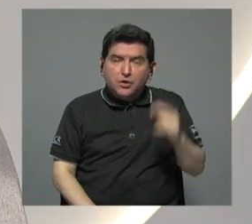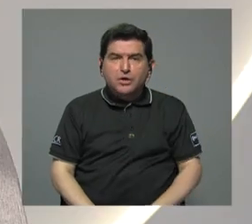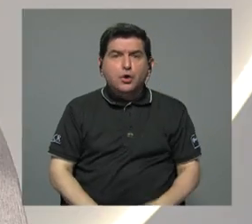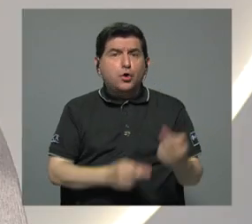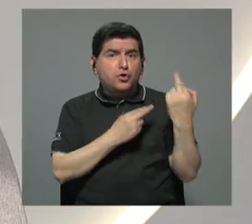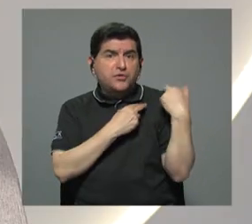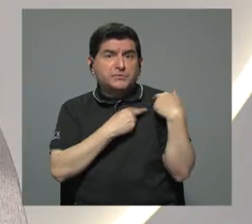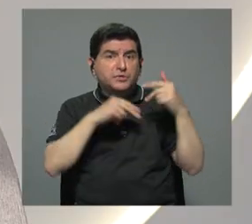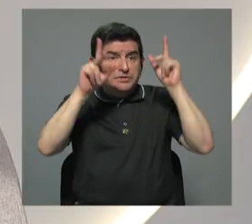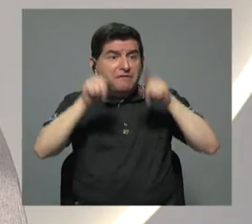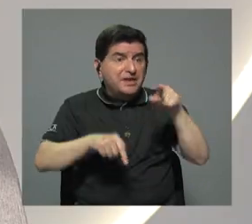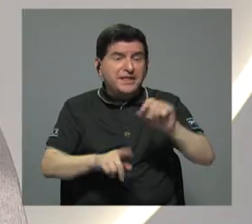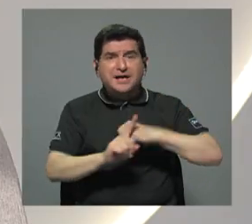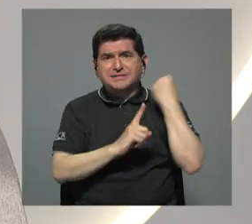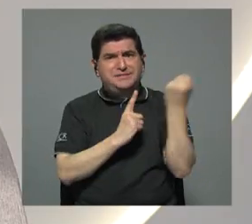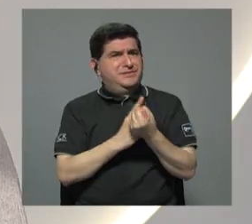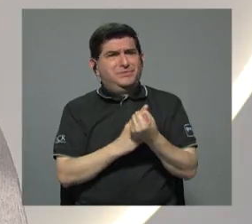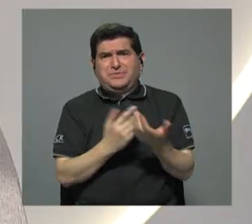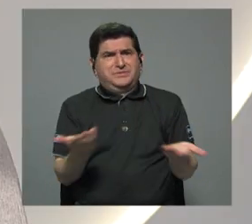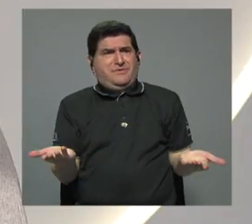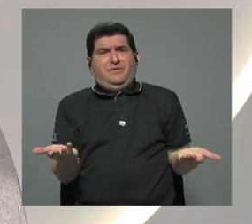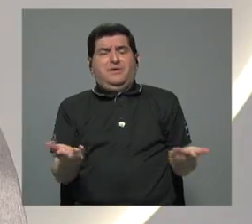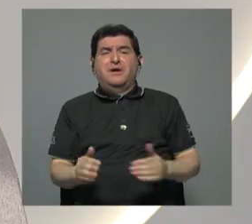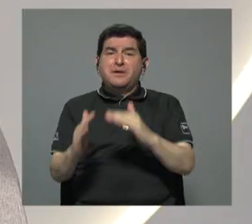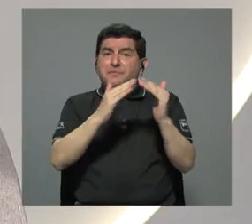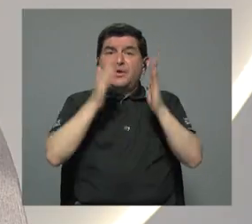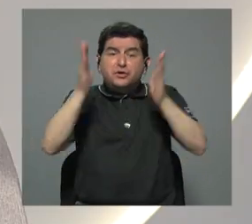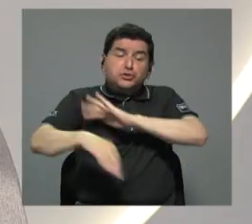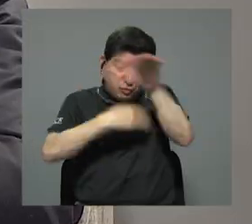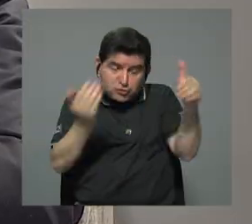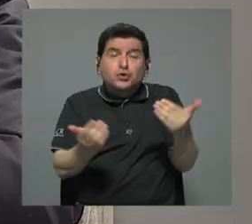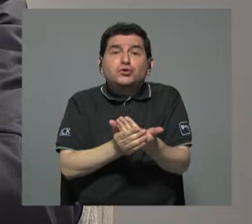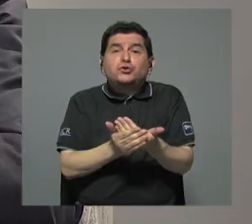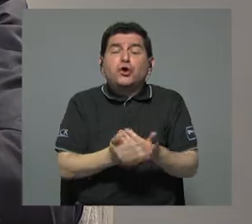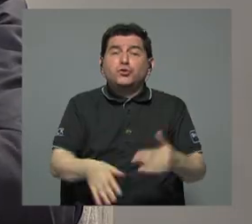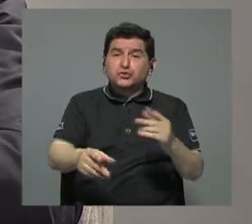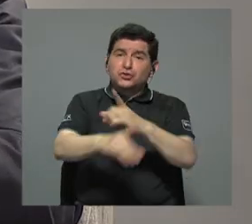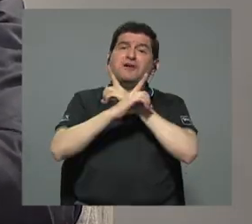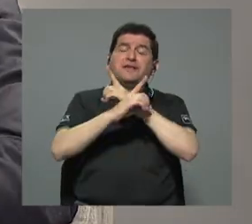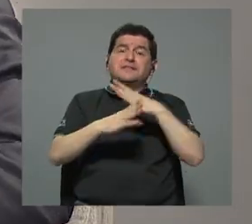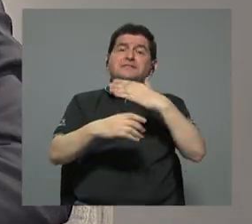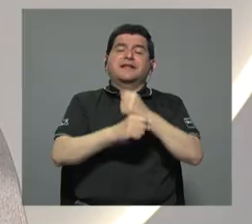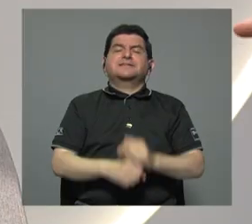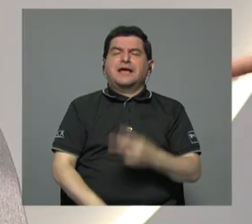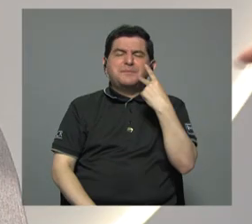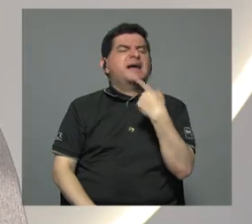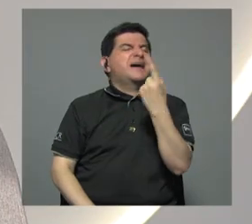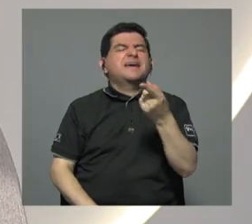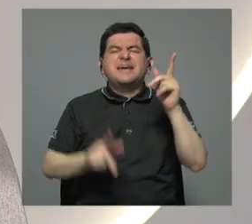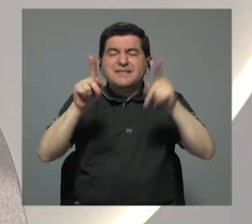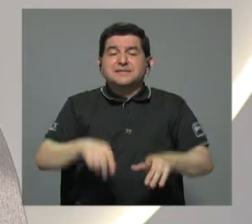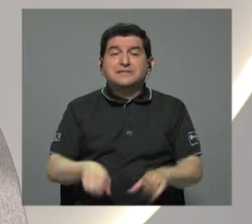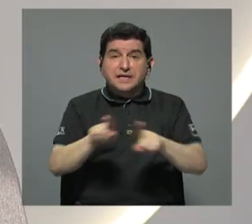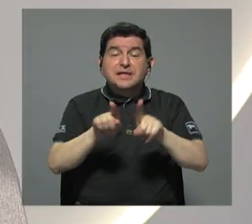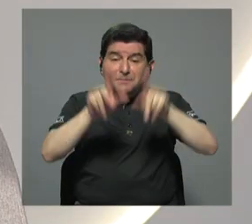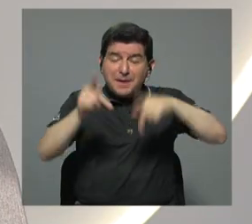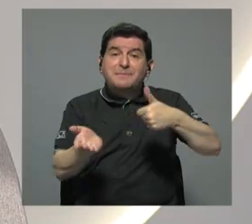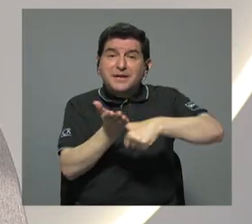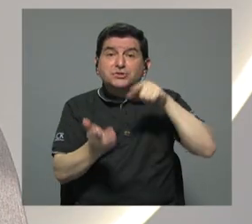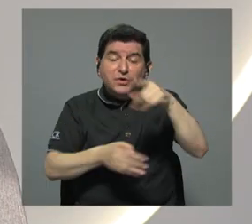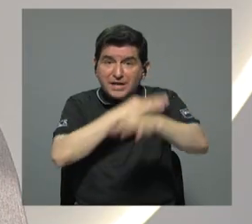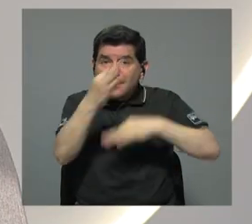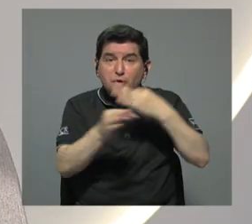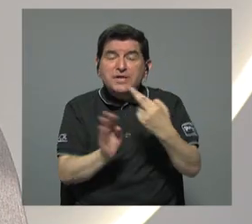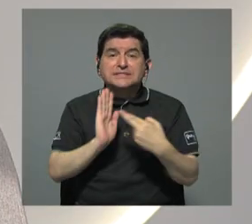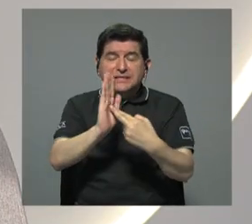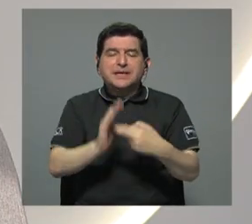responsabilidad a la gente de eso es un poco de no pero es que la ciudadanía la defendemos entre todos bueno veamos qué dice la gente el ambiente de perdón y la gente ha votado por este tipo de